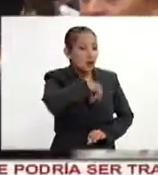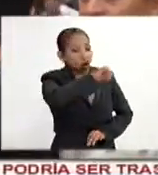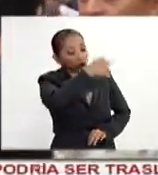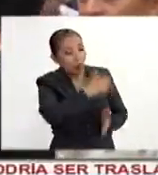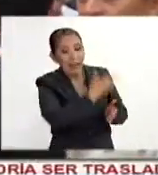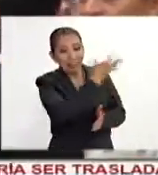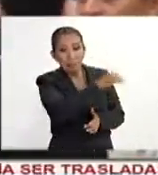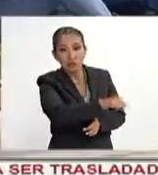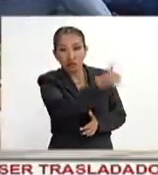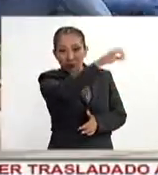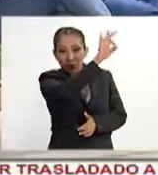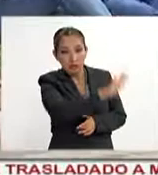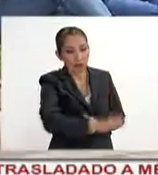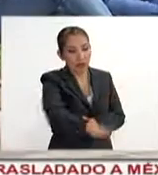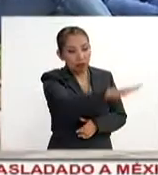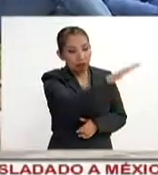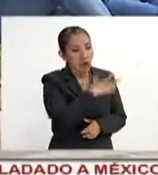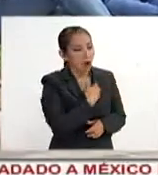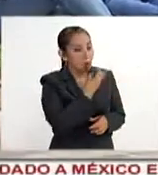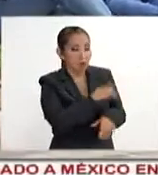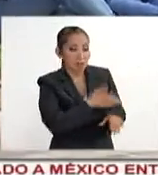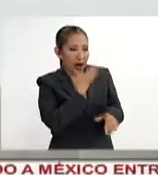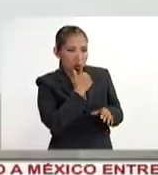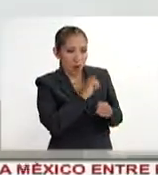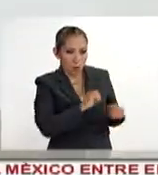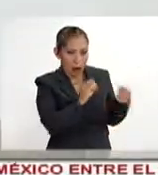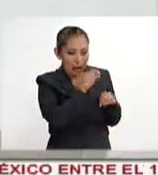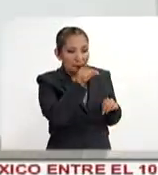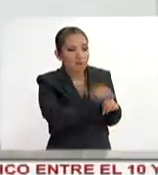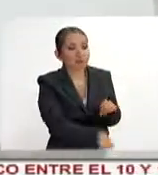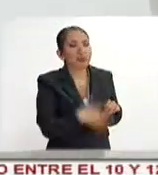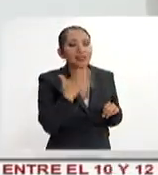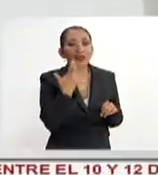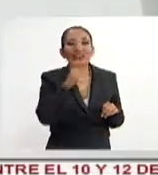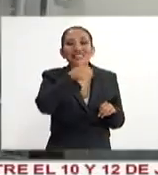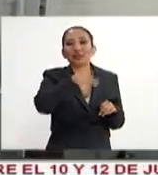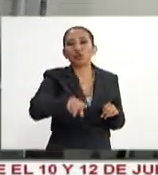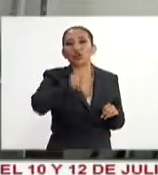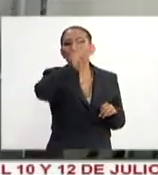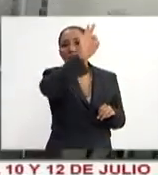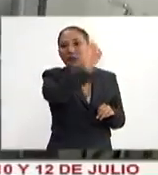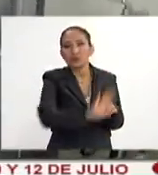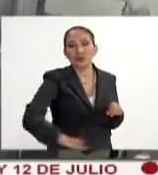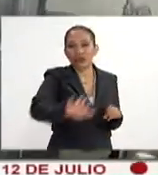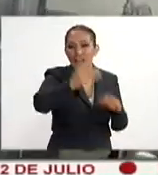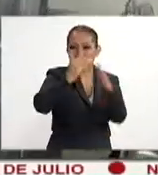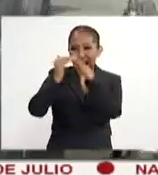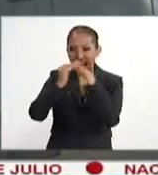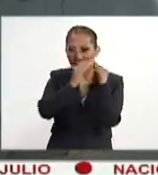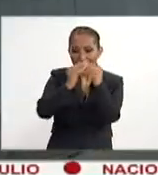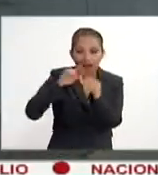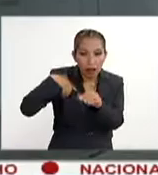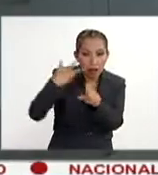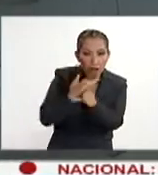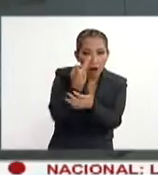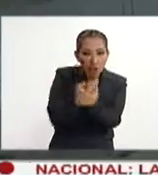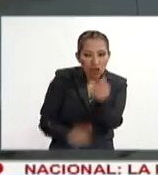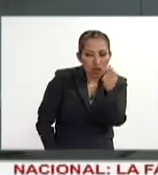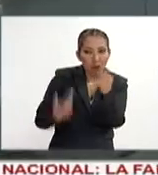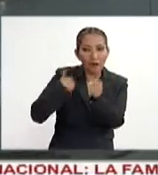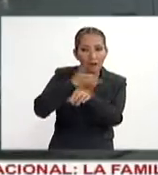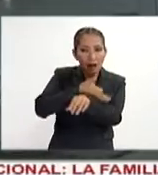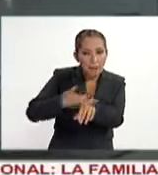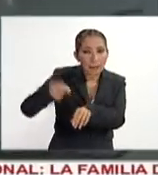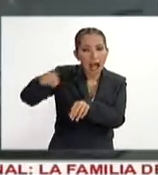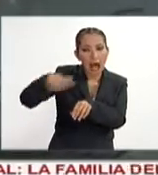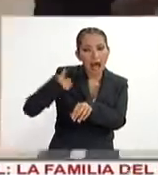restante, 10.6%, son de tipo no familiar. Dijo que 56.2% de los hogares son biparentales, es decir,